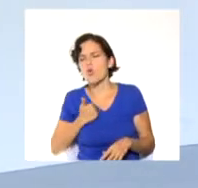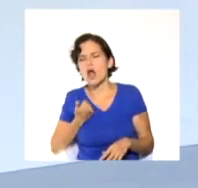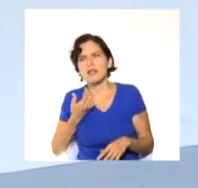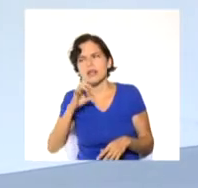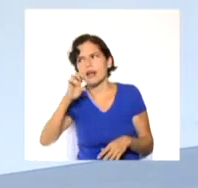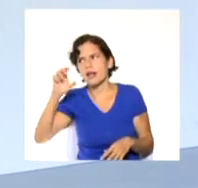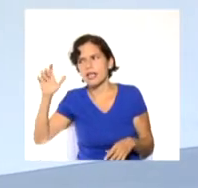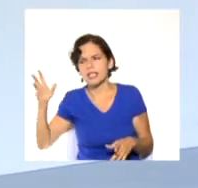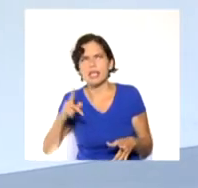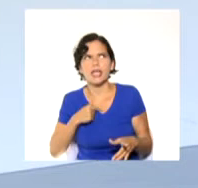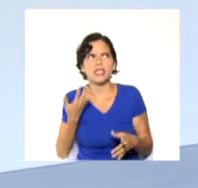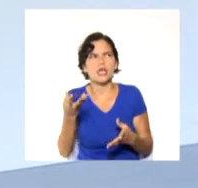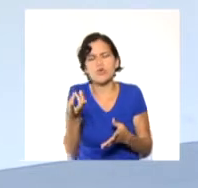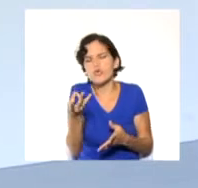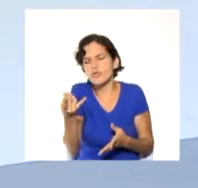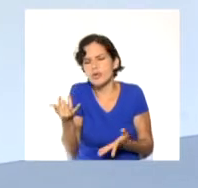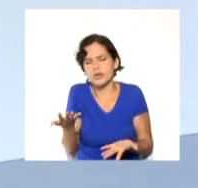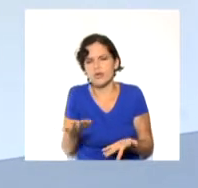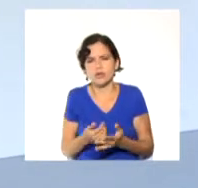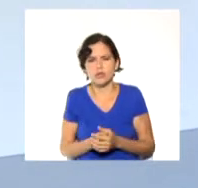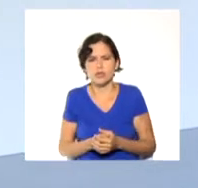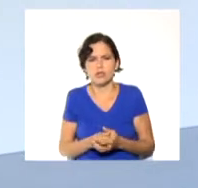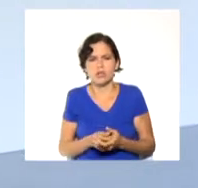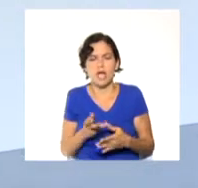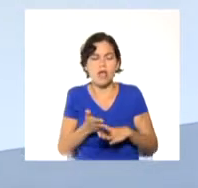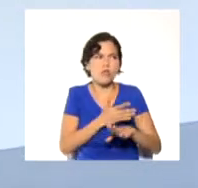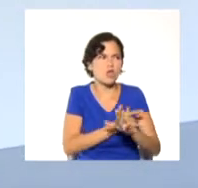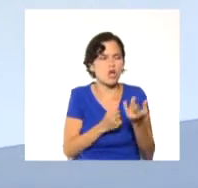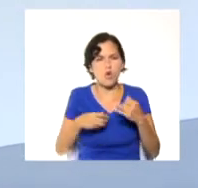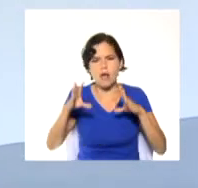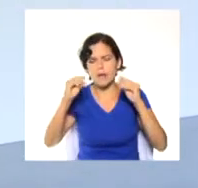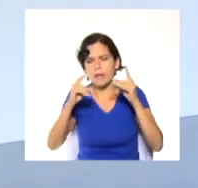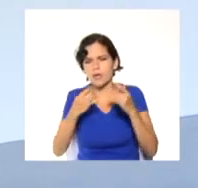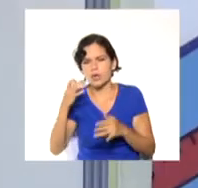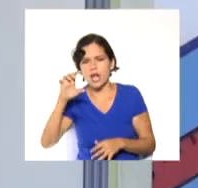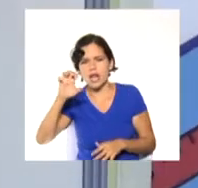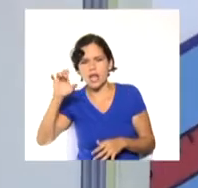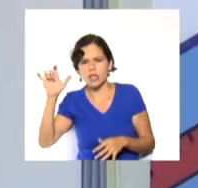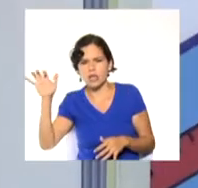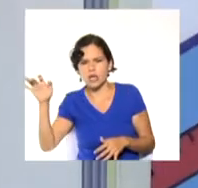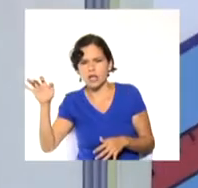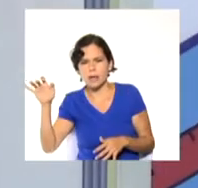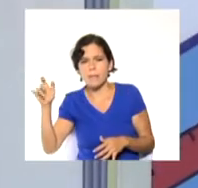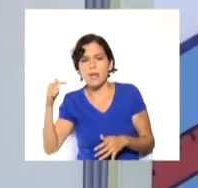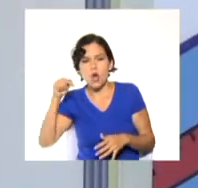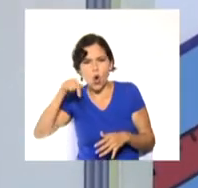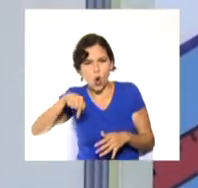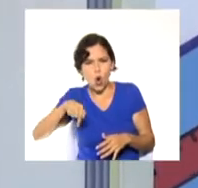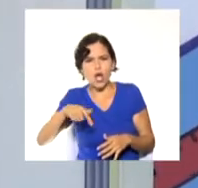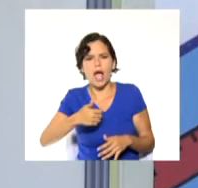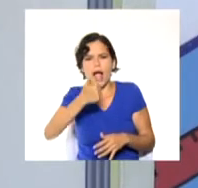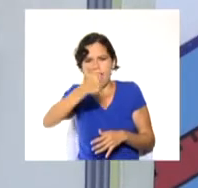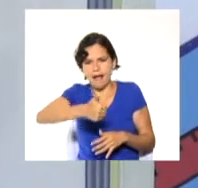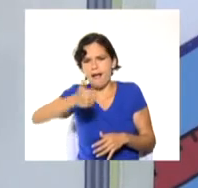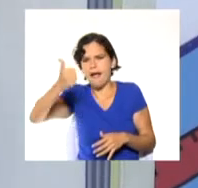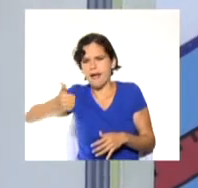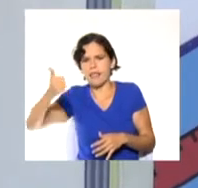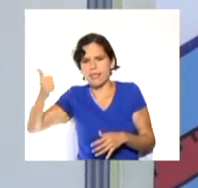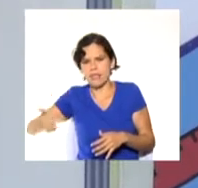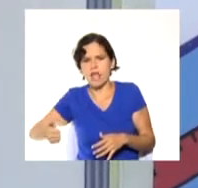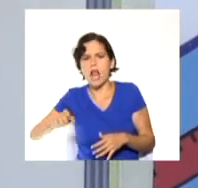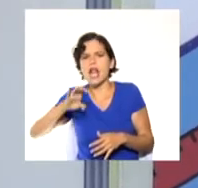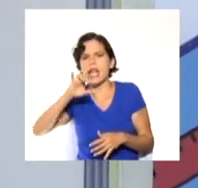hablaba de puras letras, pues hoy le daremos a cada